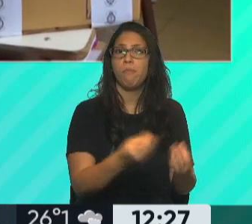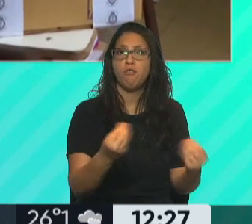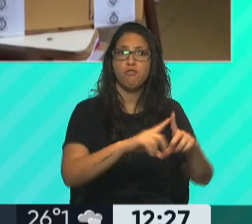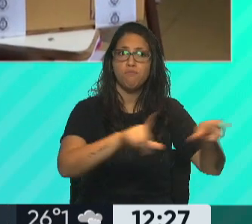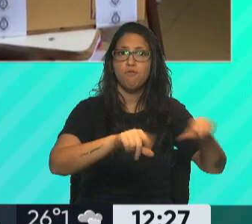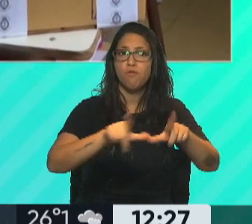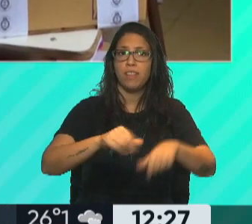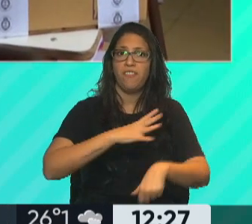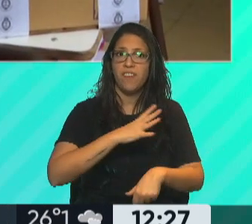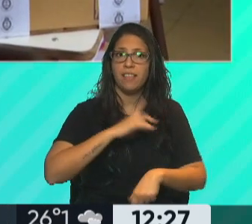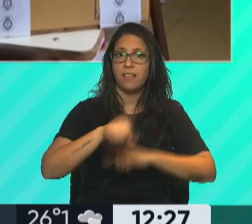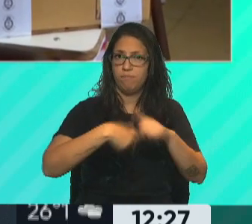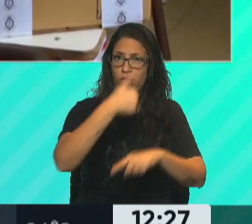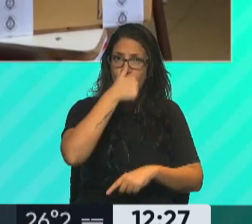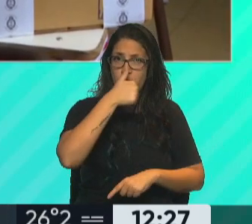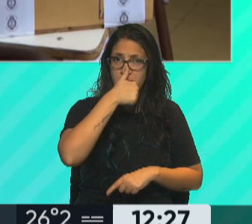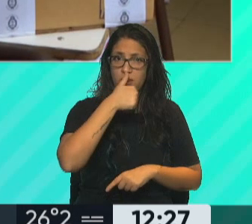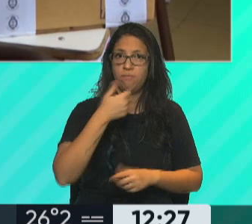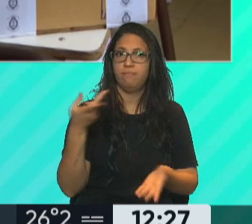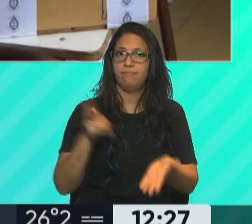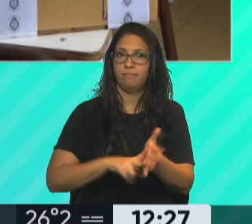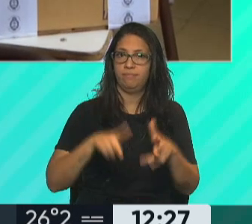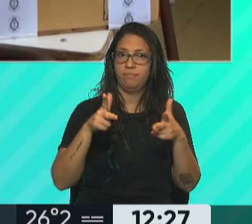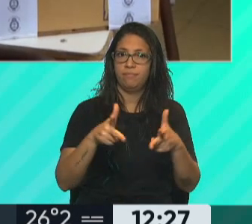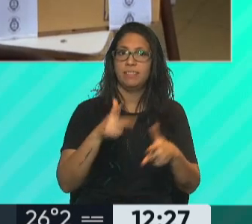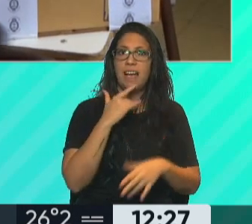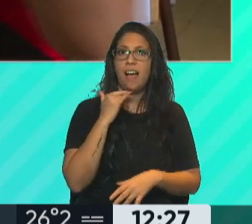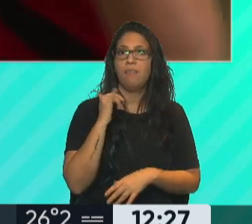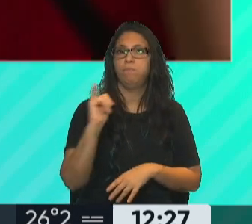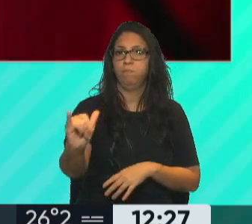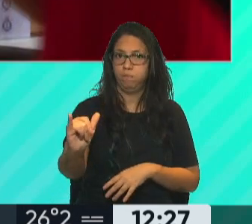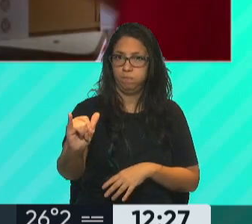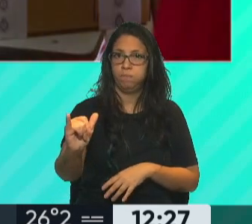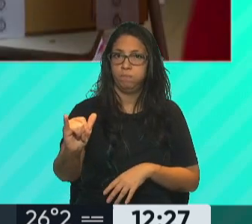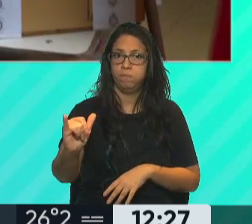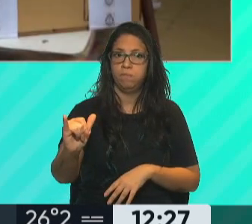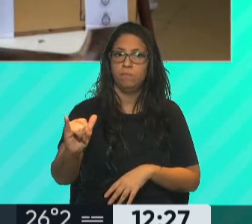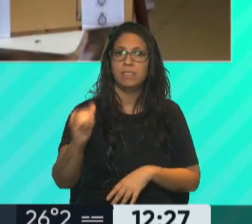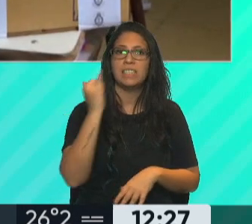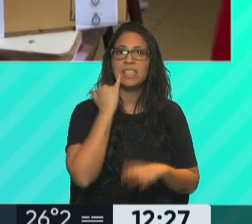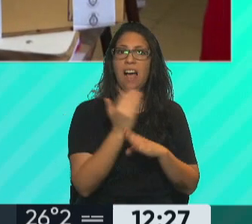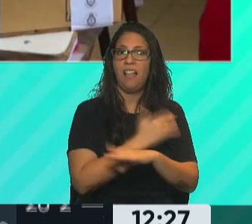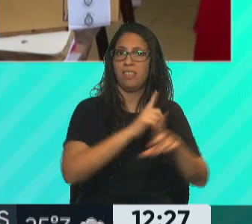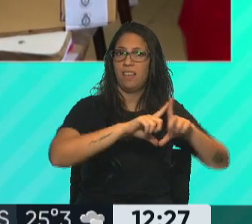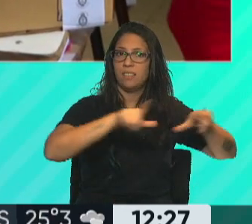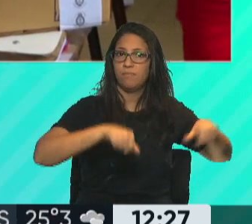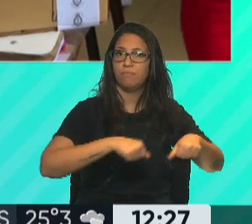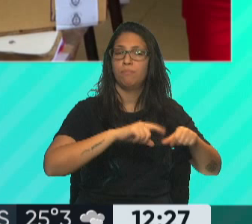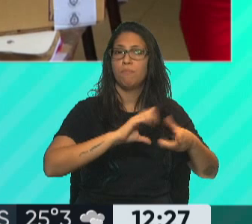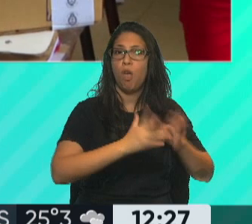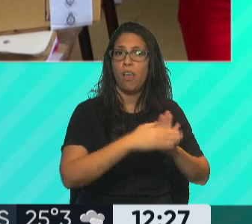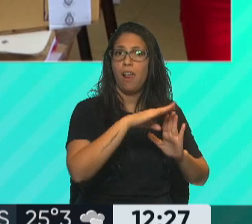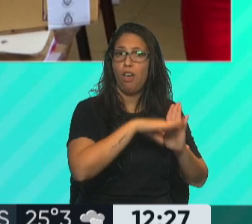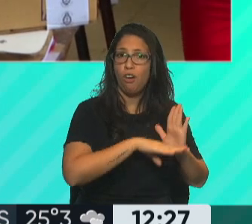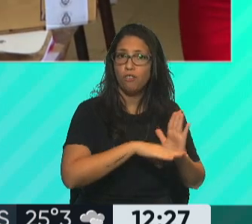boletas el próximo domingo. Reiteramos, se les indicó, luego de la aprobación de cada uno de los modelos